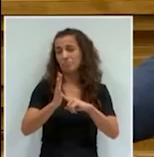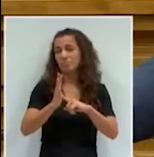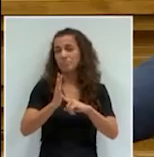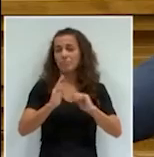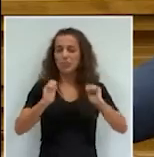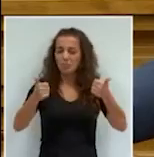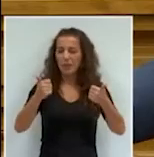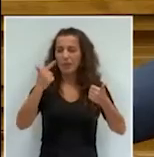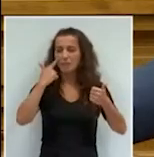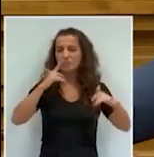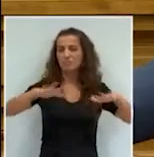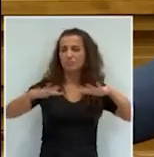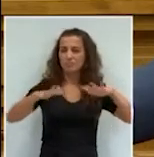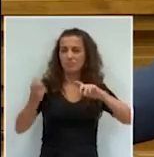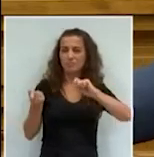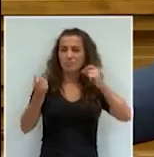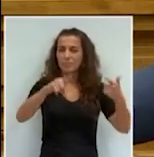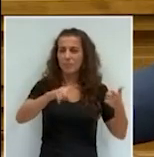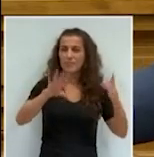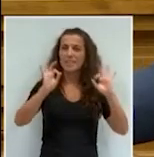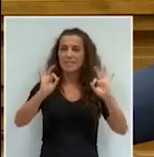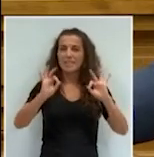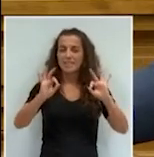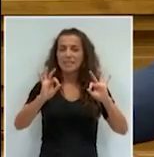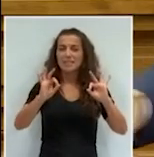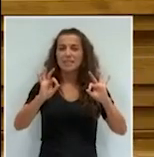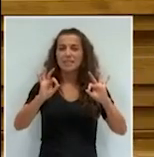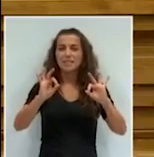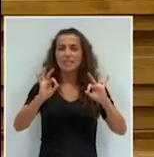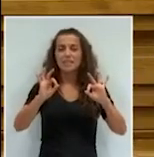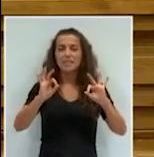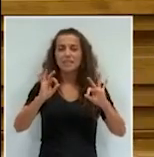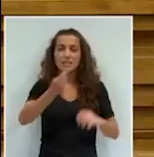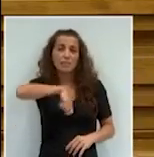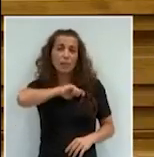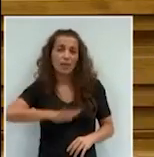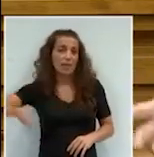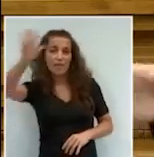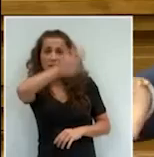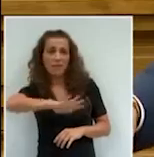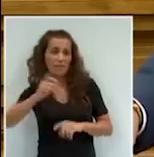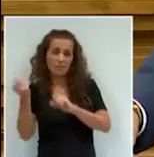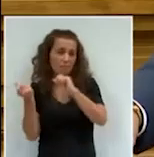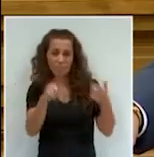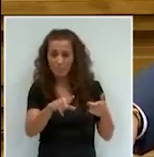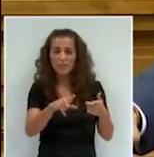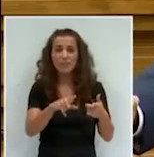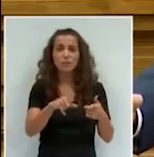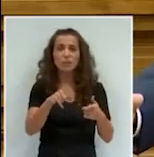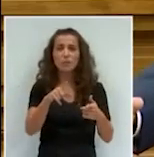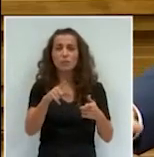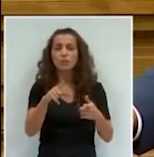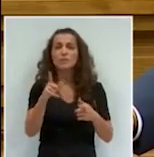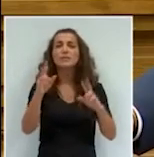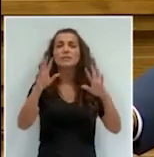esta sigue su curso añade que Salvador illa ya es presidente de la generalitat y la vicepresidenta Montero ha dicho que van a sacar adelante